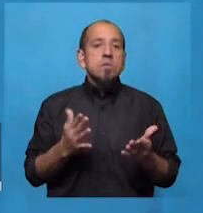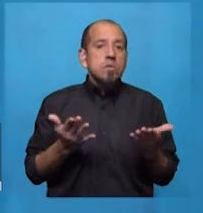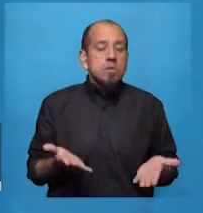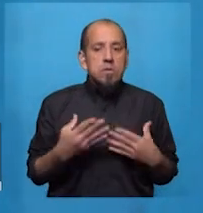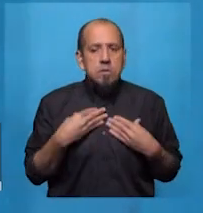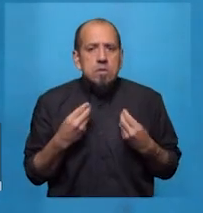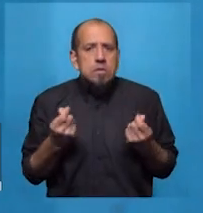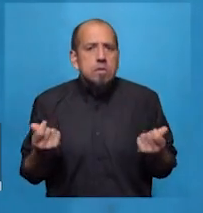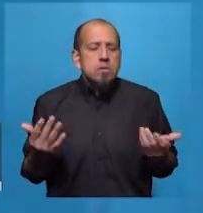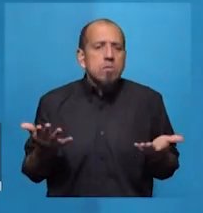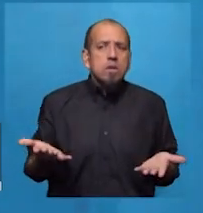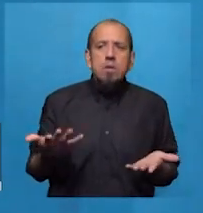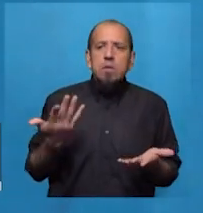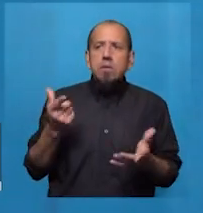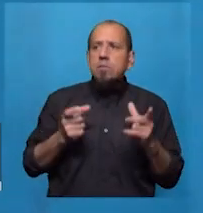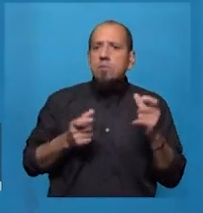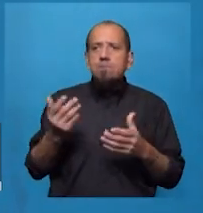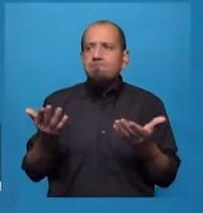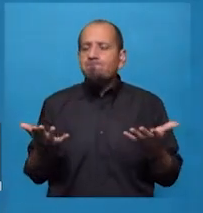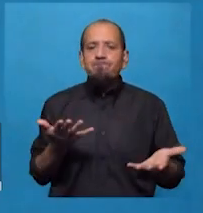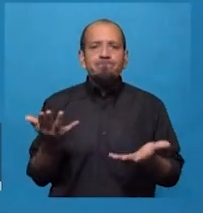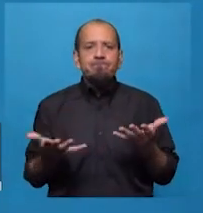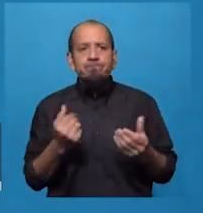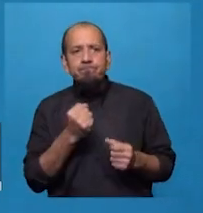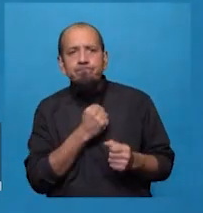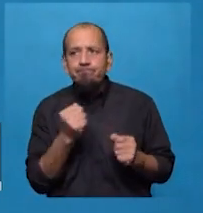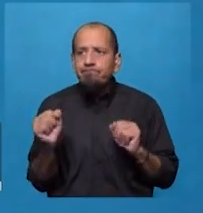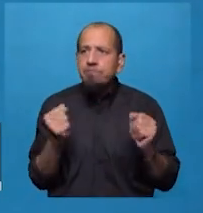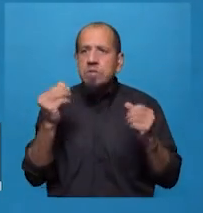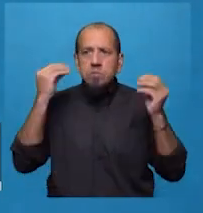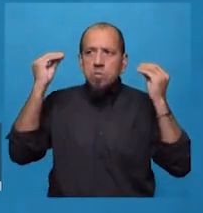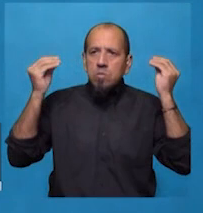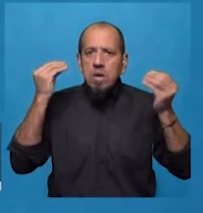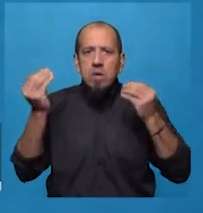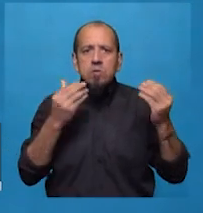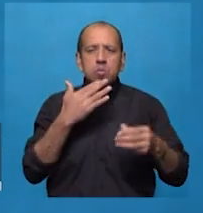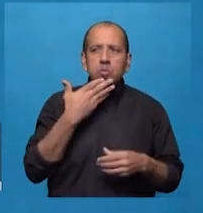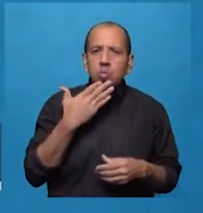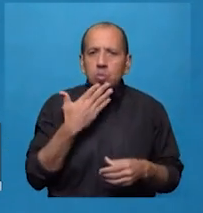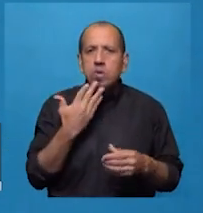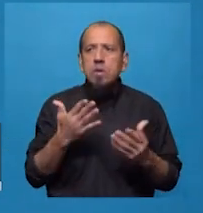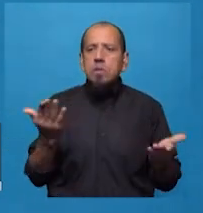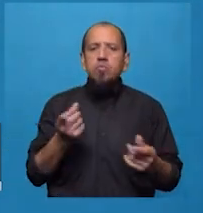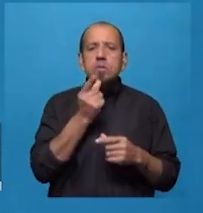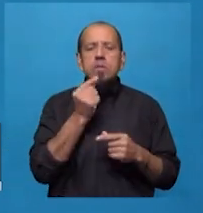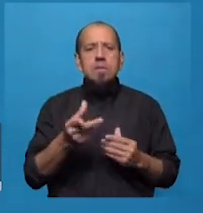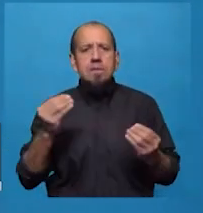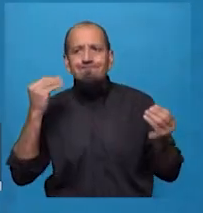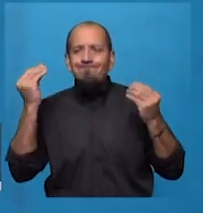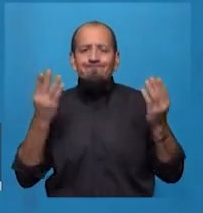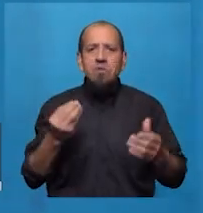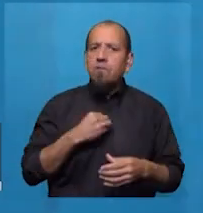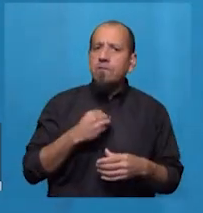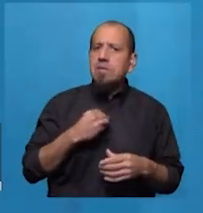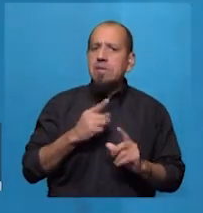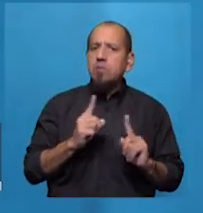la sensación de la gente es que manifiesta temores manifiesta dudas ante el accionar policial desconfianza a la hora de